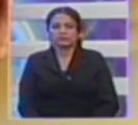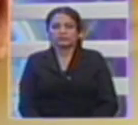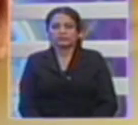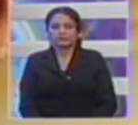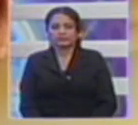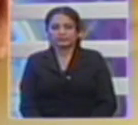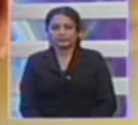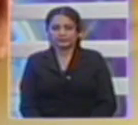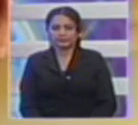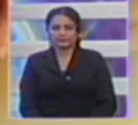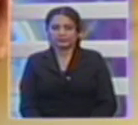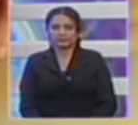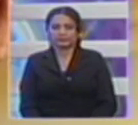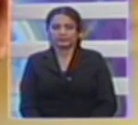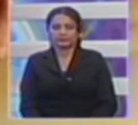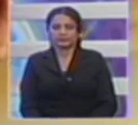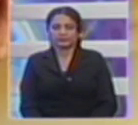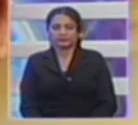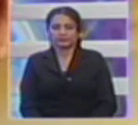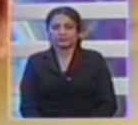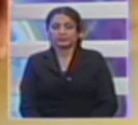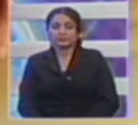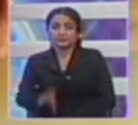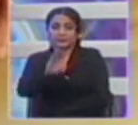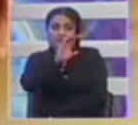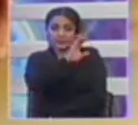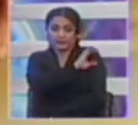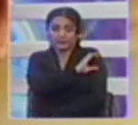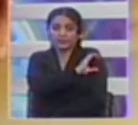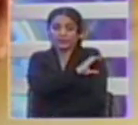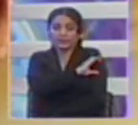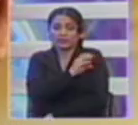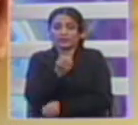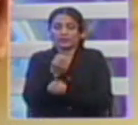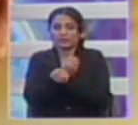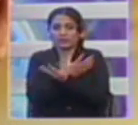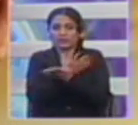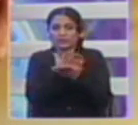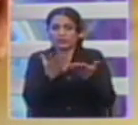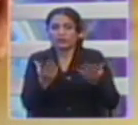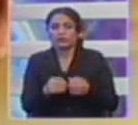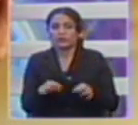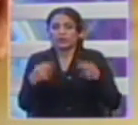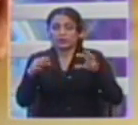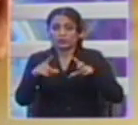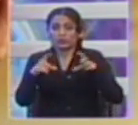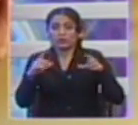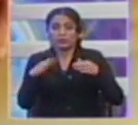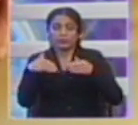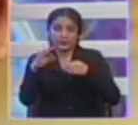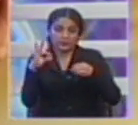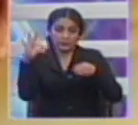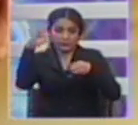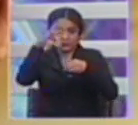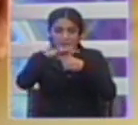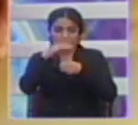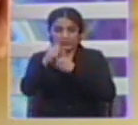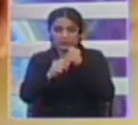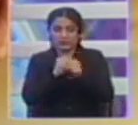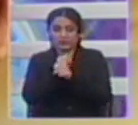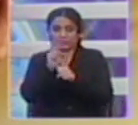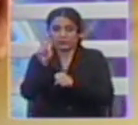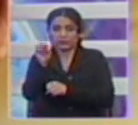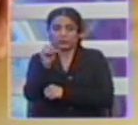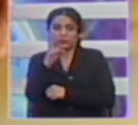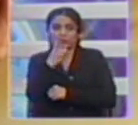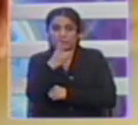Iniciamos, según el Consejo Nacional Electoral, las papeletas electorales de los candidatos nacionales para los comicios del 2017 estarían